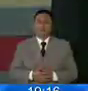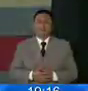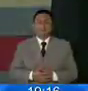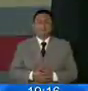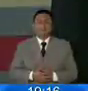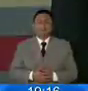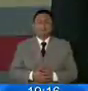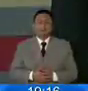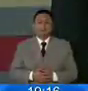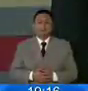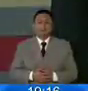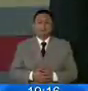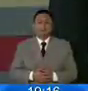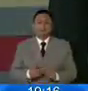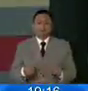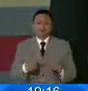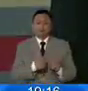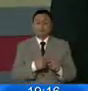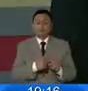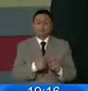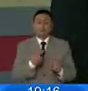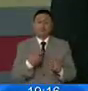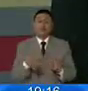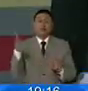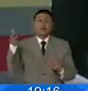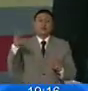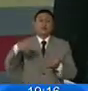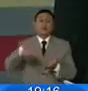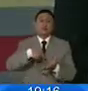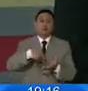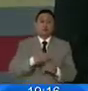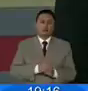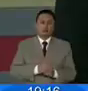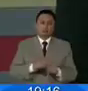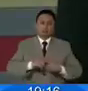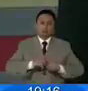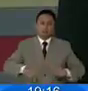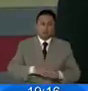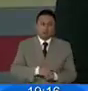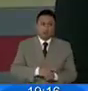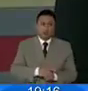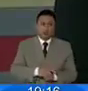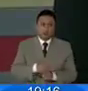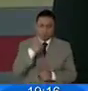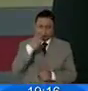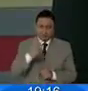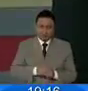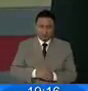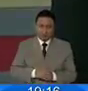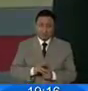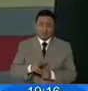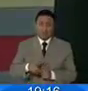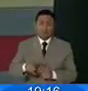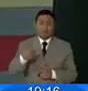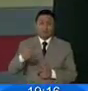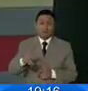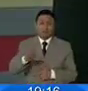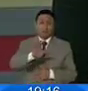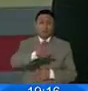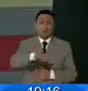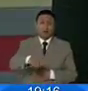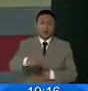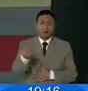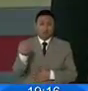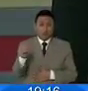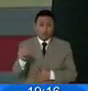Así es, era un supuesto instructor de baile, pero a la vez grababa, sin que se supiera, partes íntimas de sus alumnas